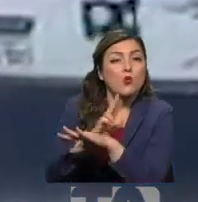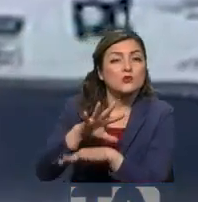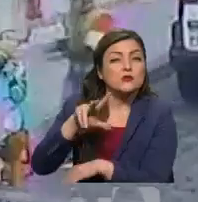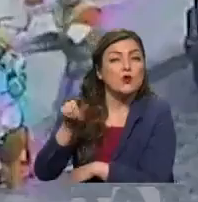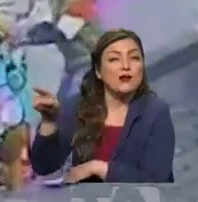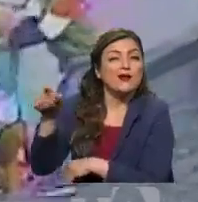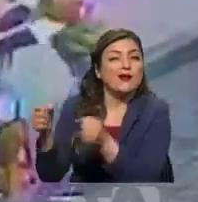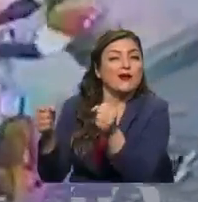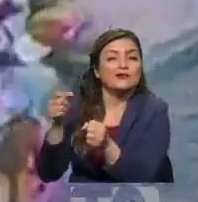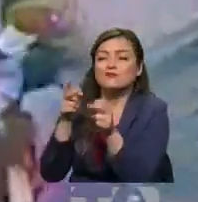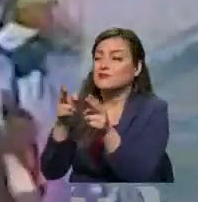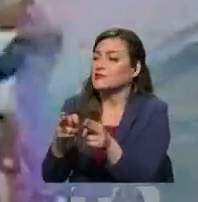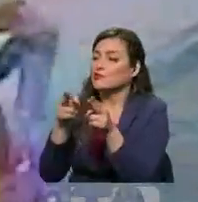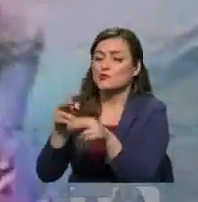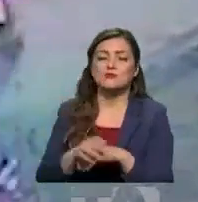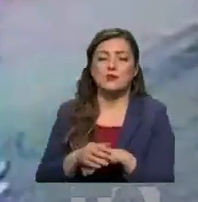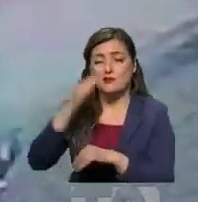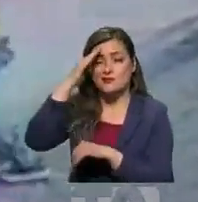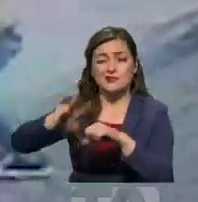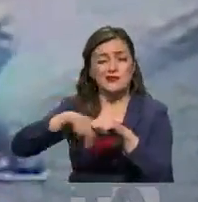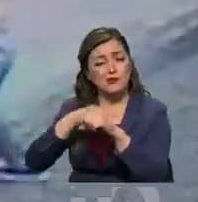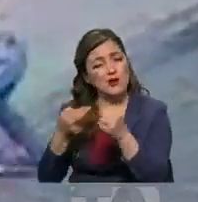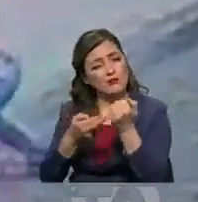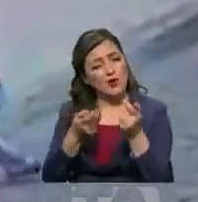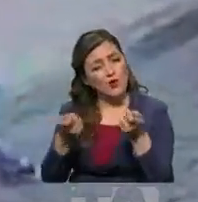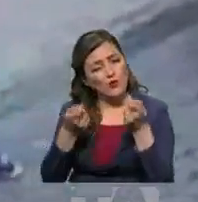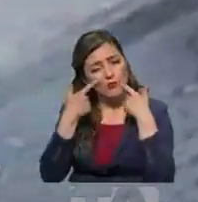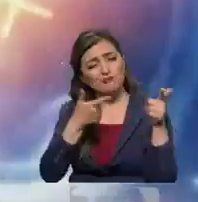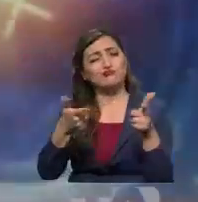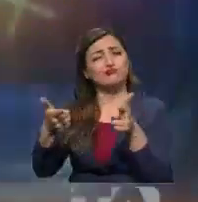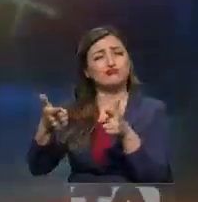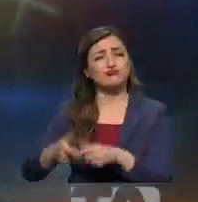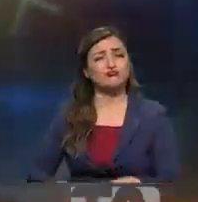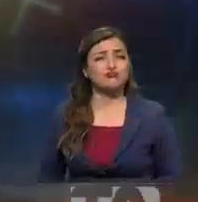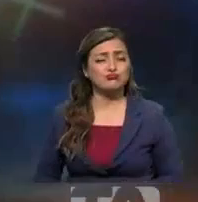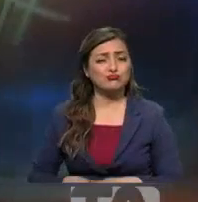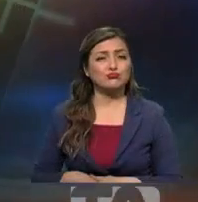en el lugar. Un llamado a la Policía Nacional para que refuerce los patrullajes por el sector.